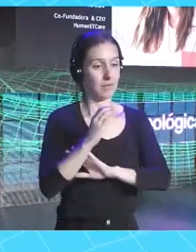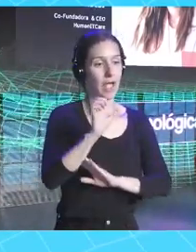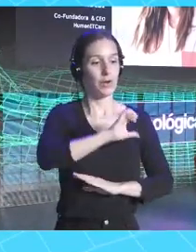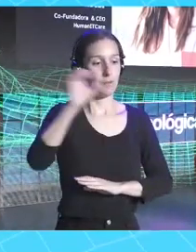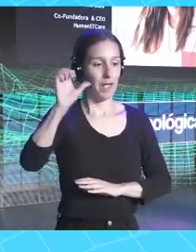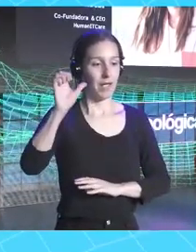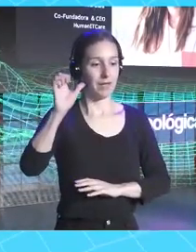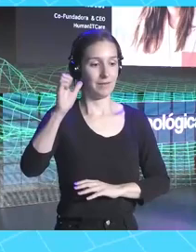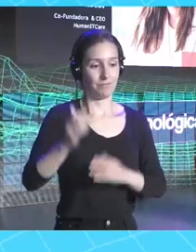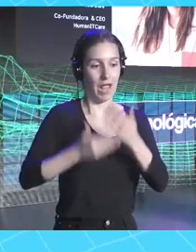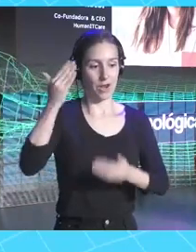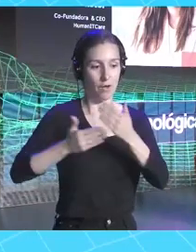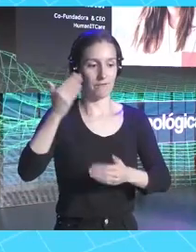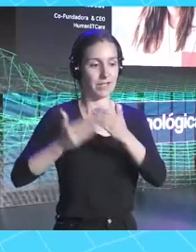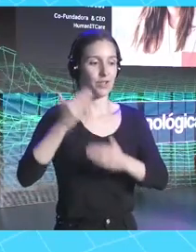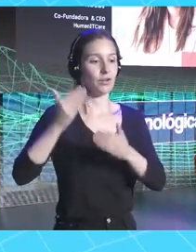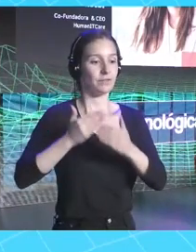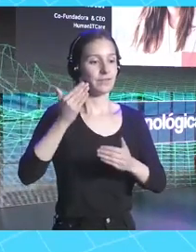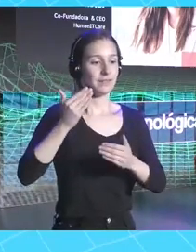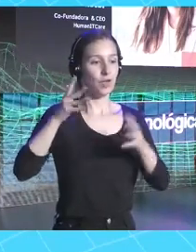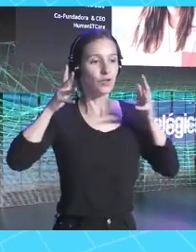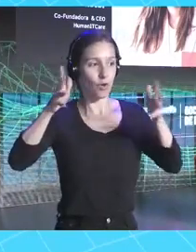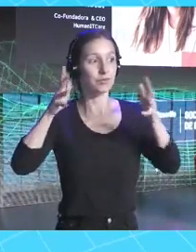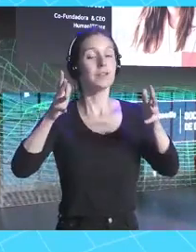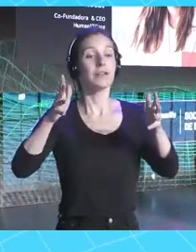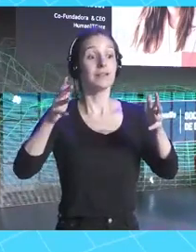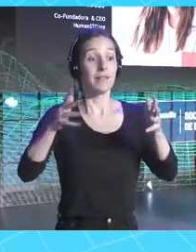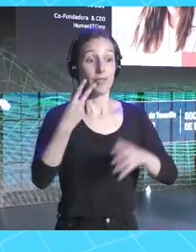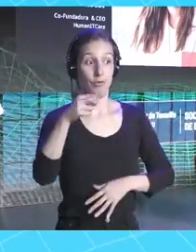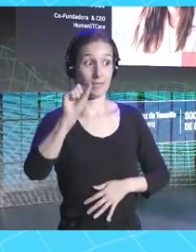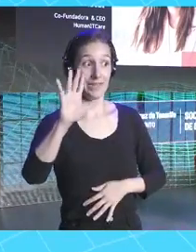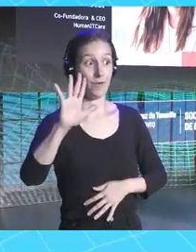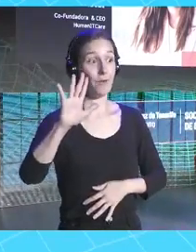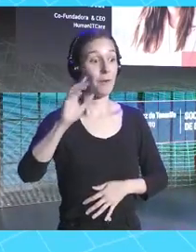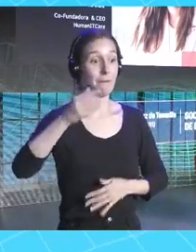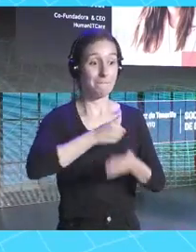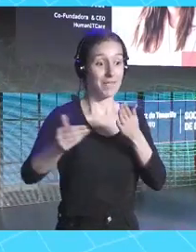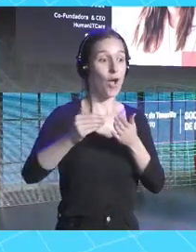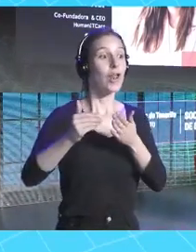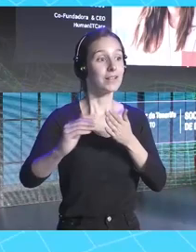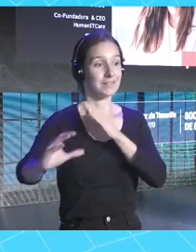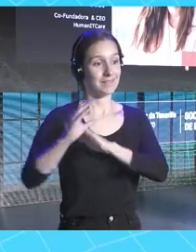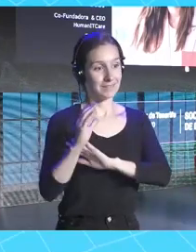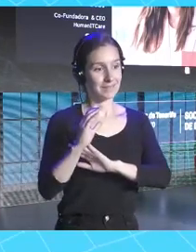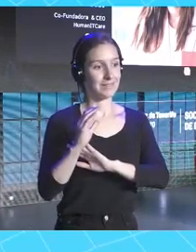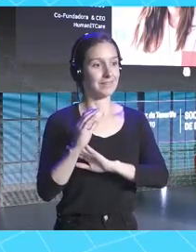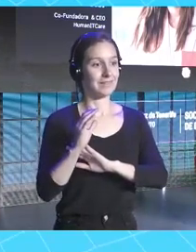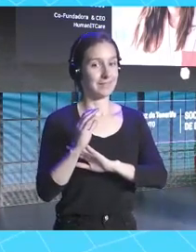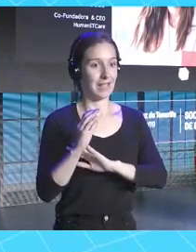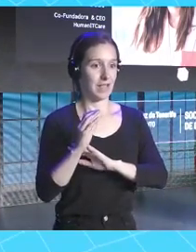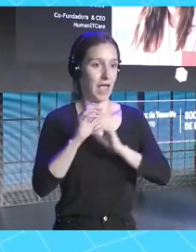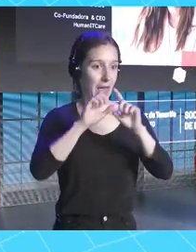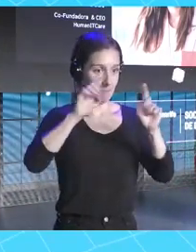councing que como has comentado es 2,5 millones de los cuales seleccionan a unas cuantas empresas a unas cuantas está siendo un poco